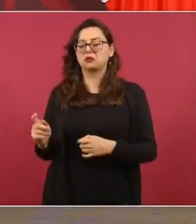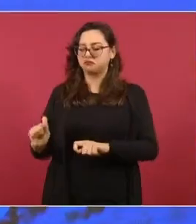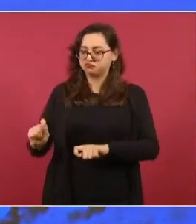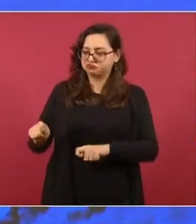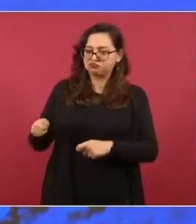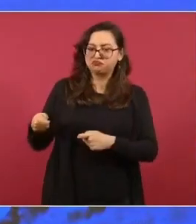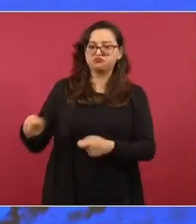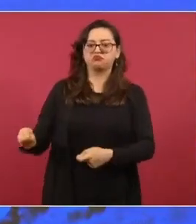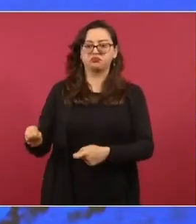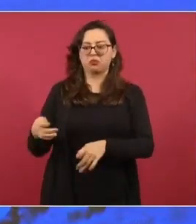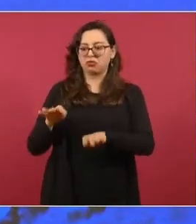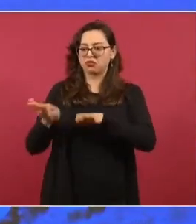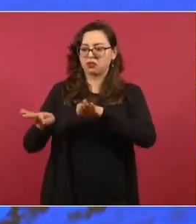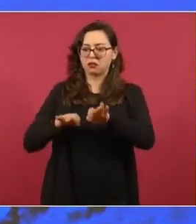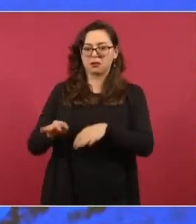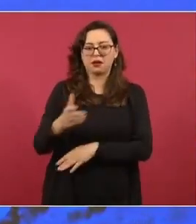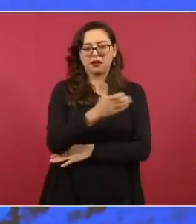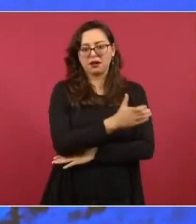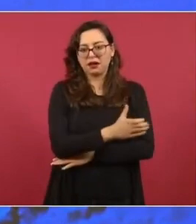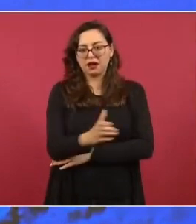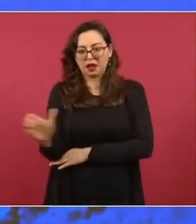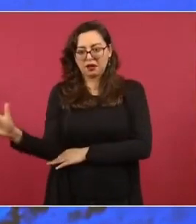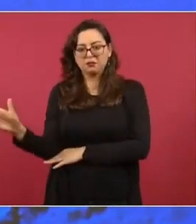en un ejido que se llama Constitución.